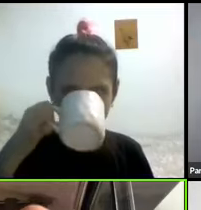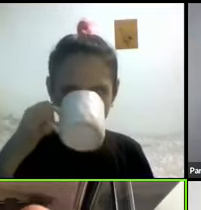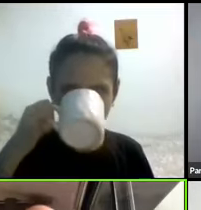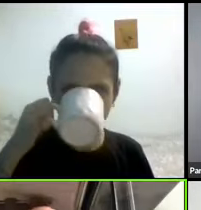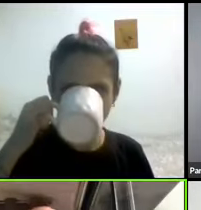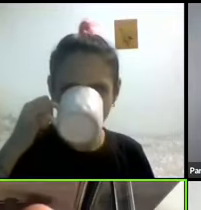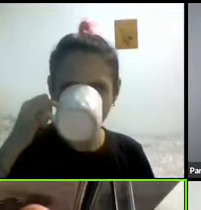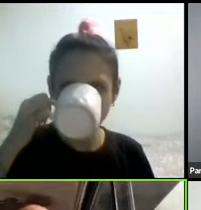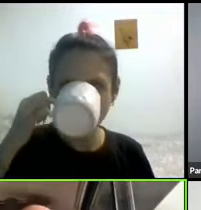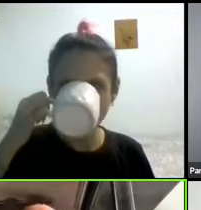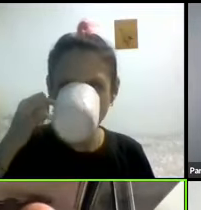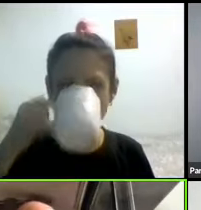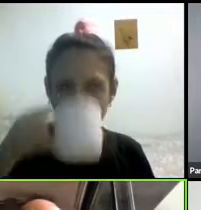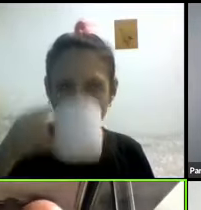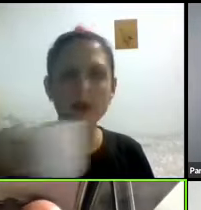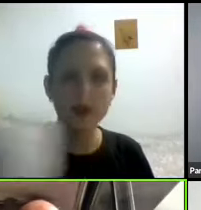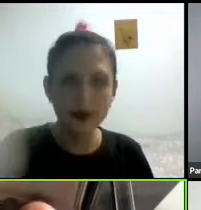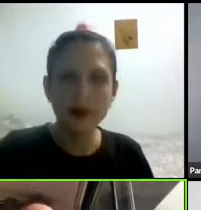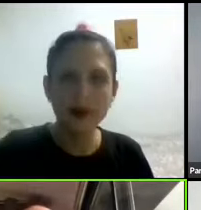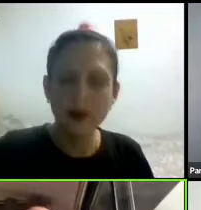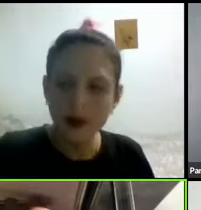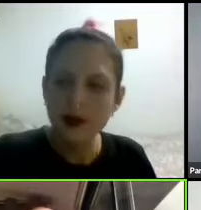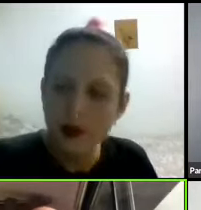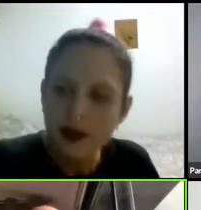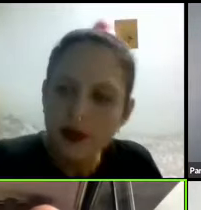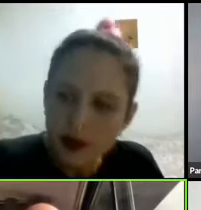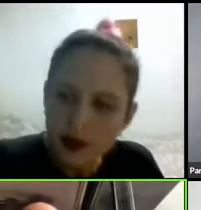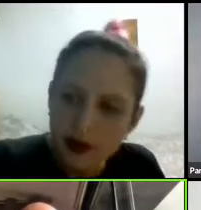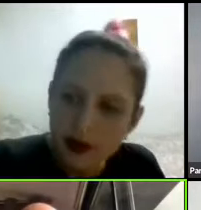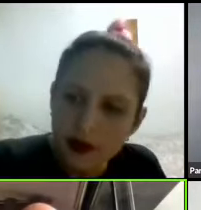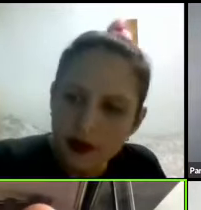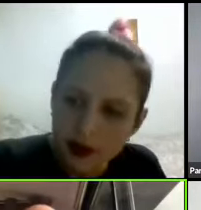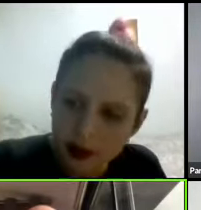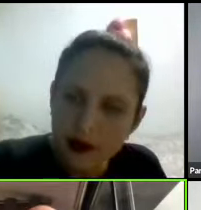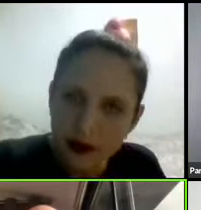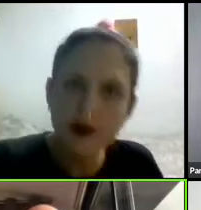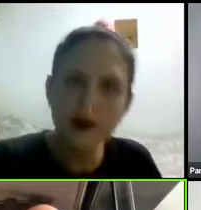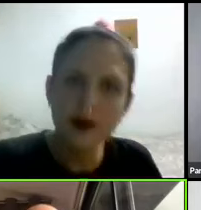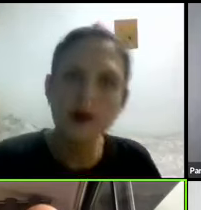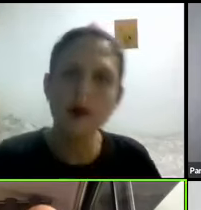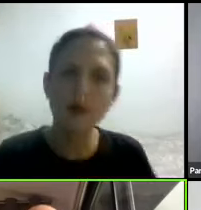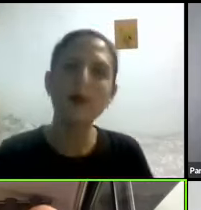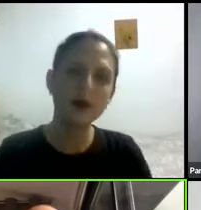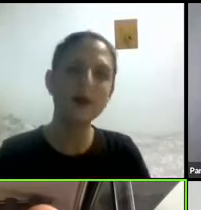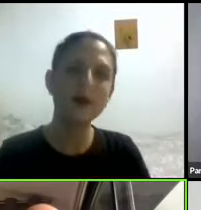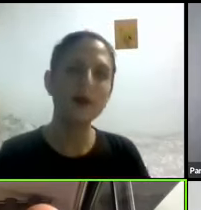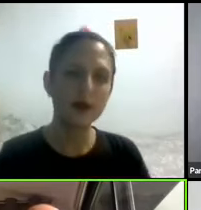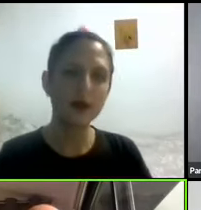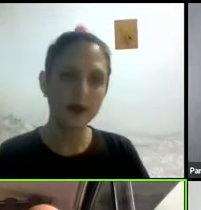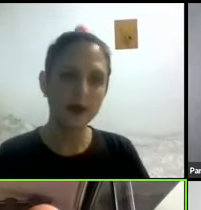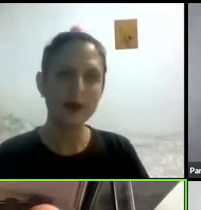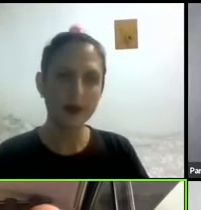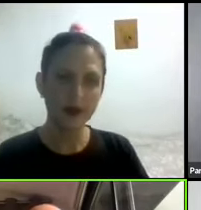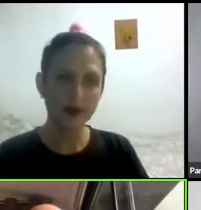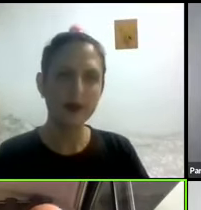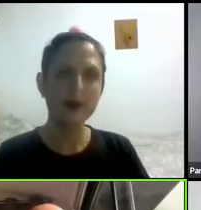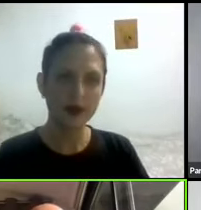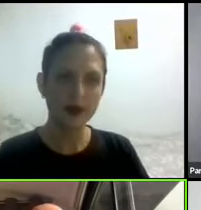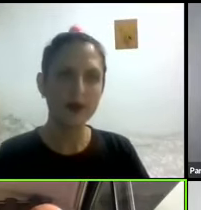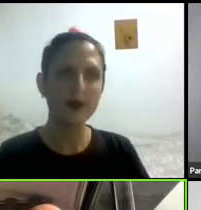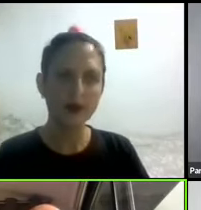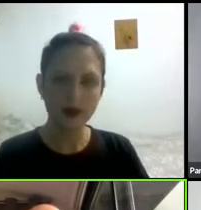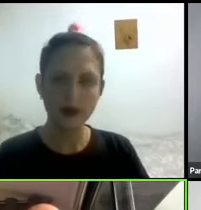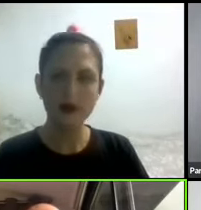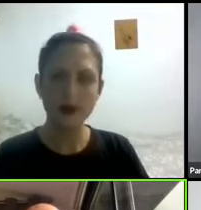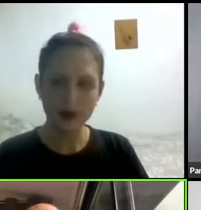sobre las historias entrevistando o en su presencia sino que quieres aisha que presenta su historia de vida y